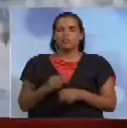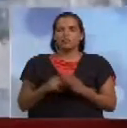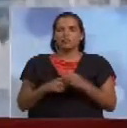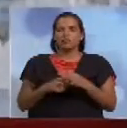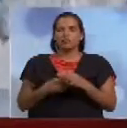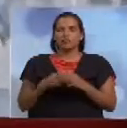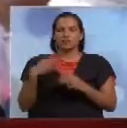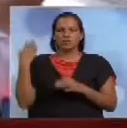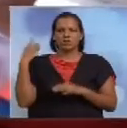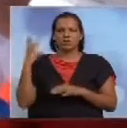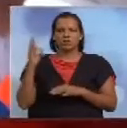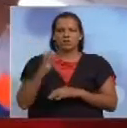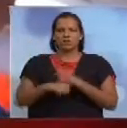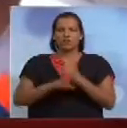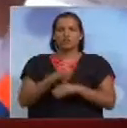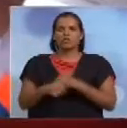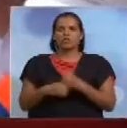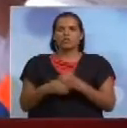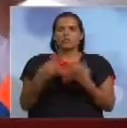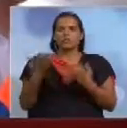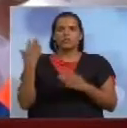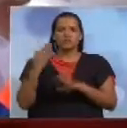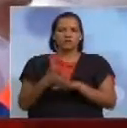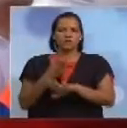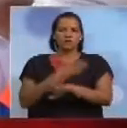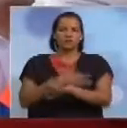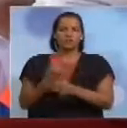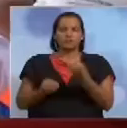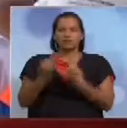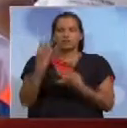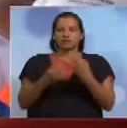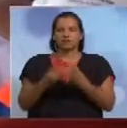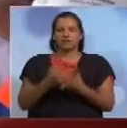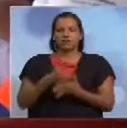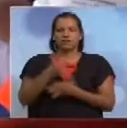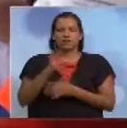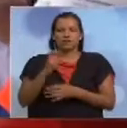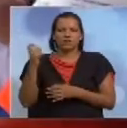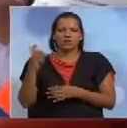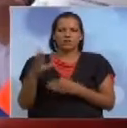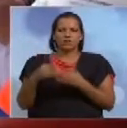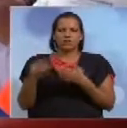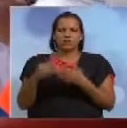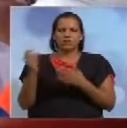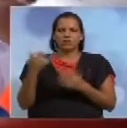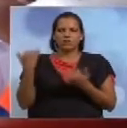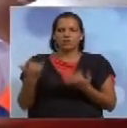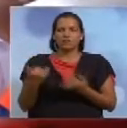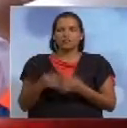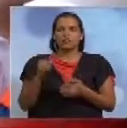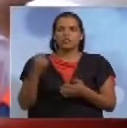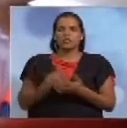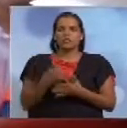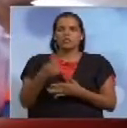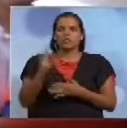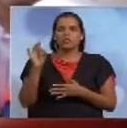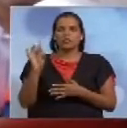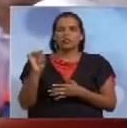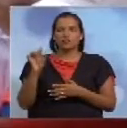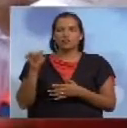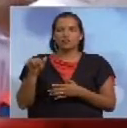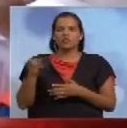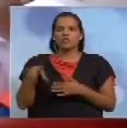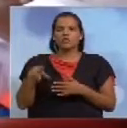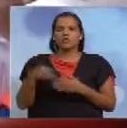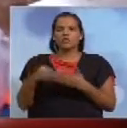hace 7 años. Una refinería que antes probablemente costaba unos cientos de millones de dólares y que hoy vale 8 mil millones de dólares en patrimonio para